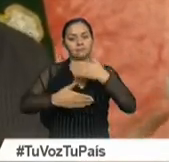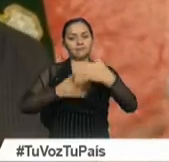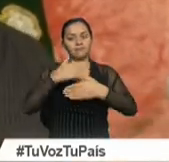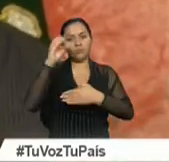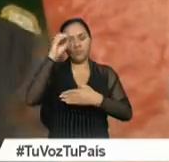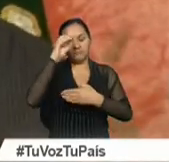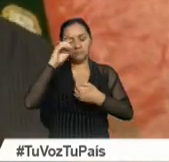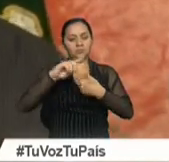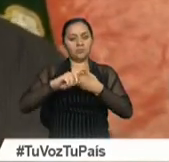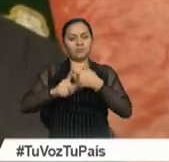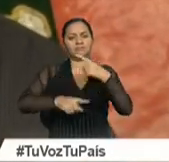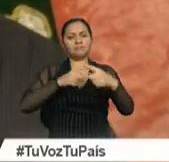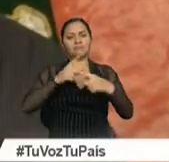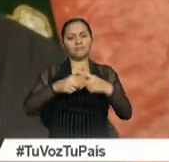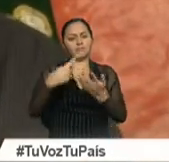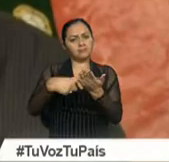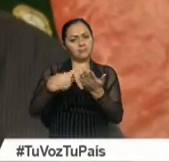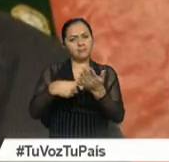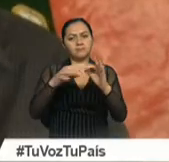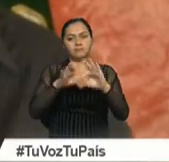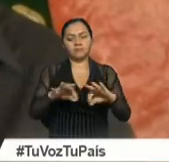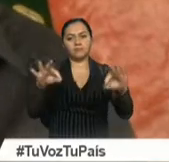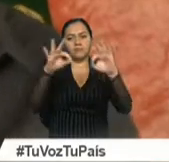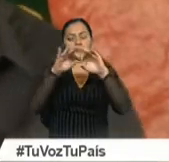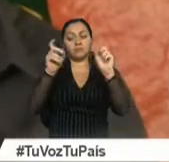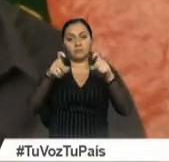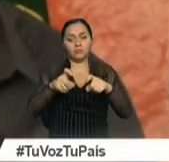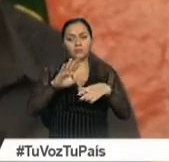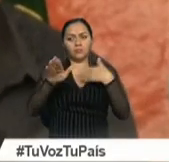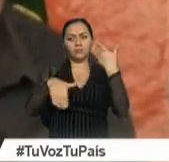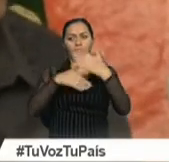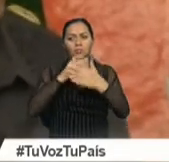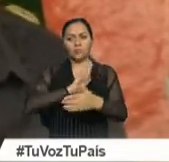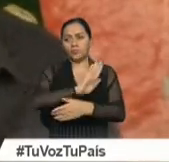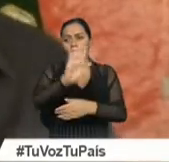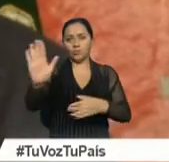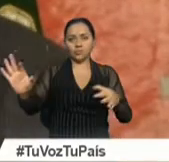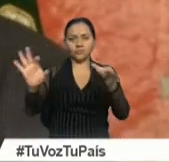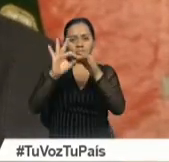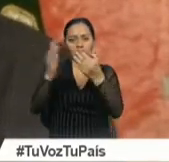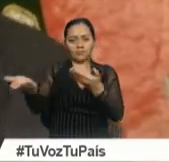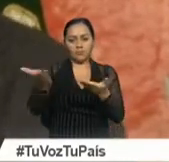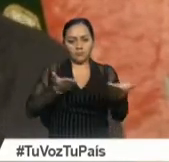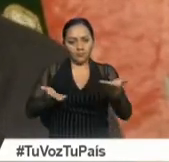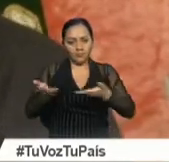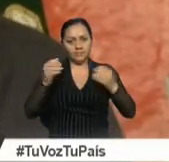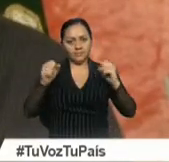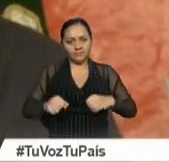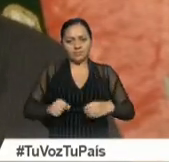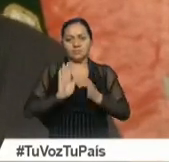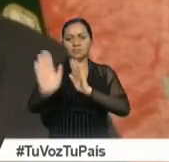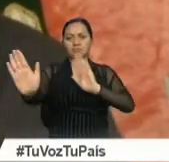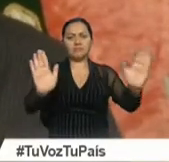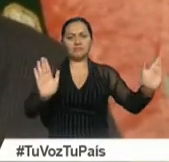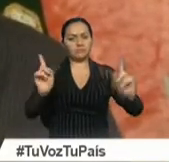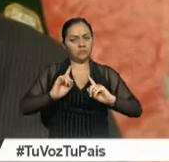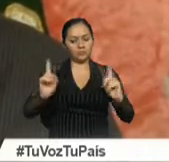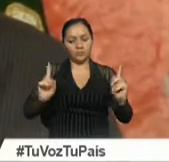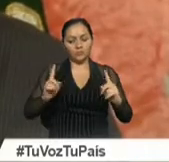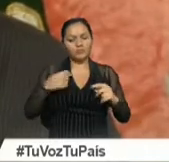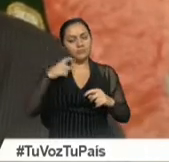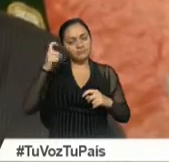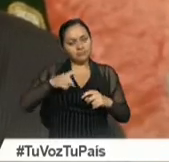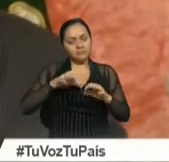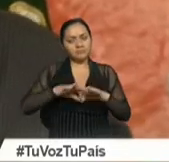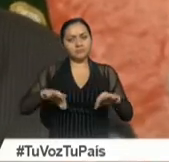opinión, indiscutiblemente. No haremos nada para ustedes, compañeros, sin ustedes. Todo lo que hagamos